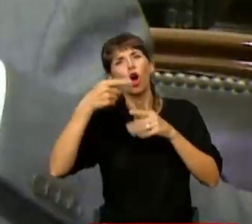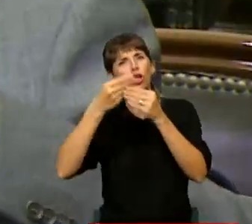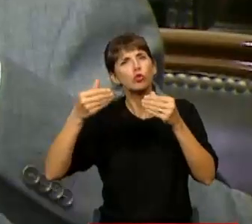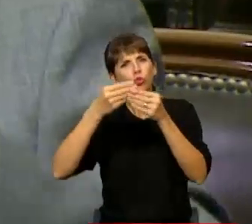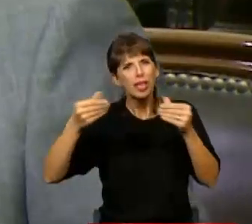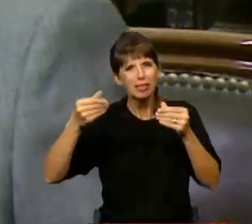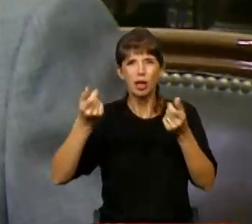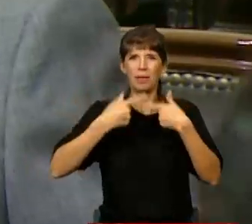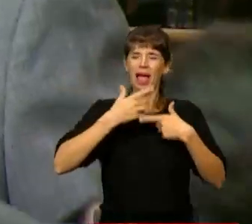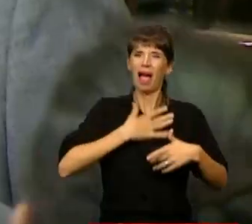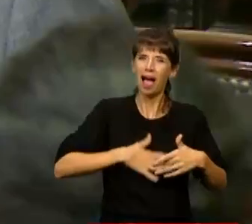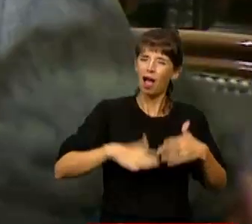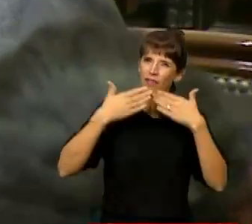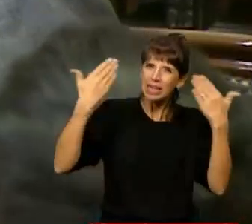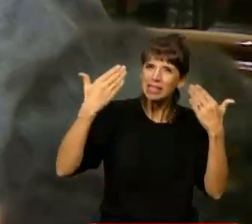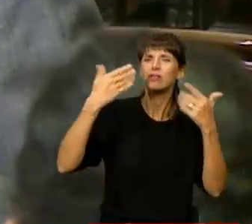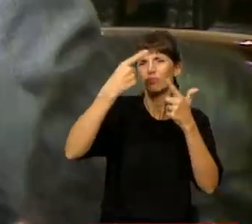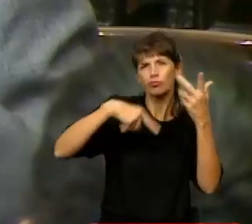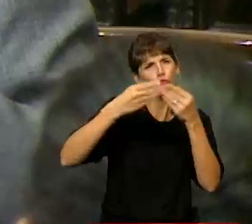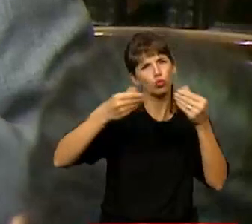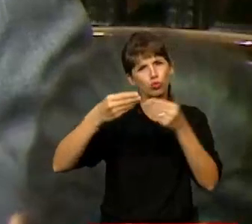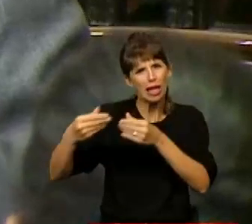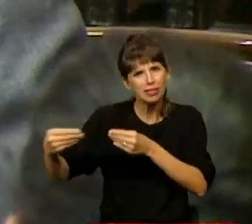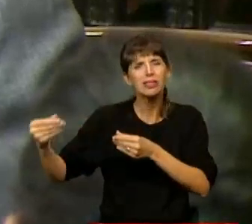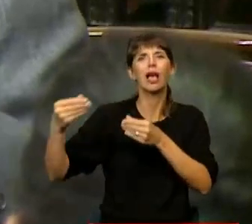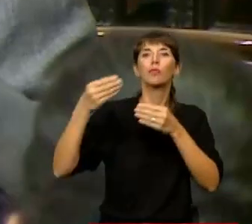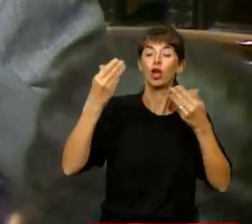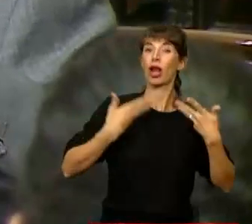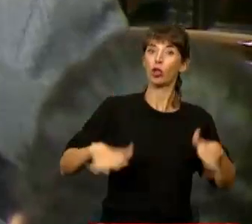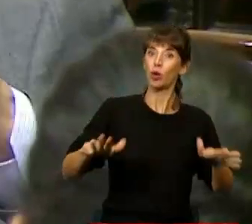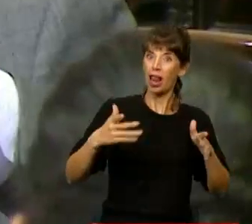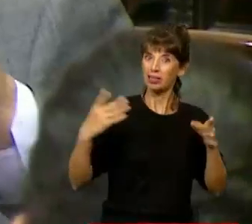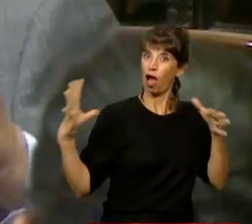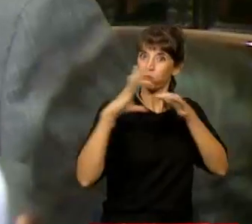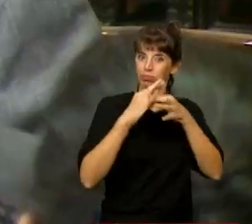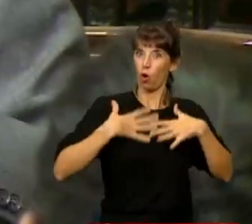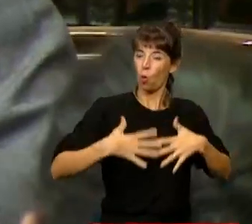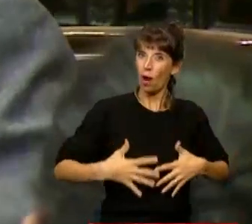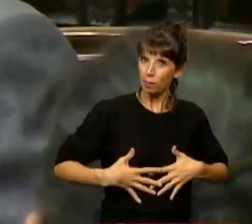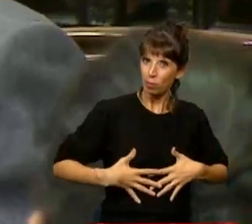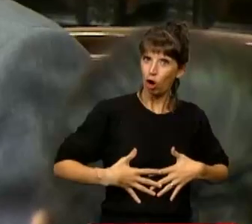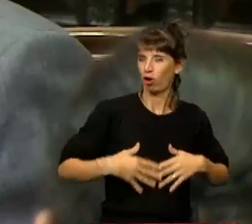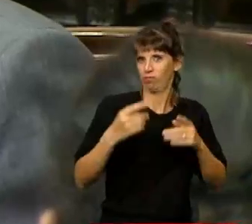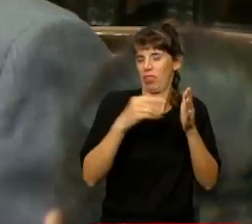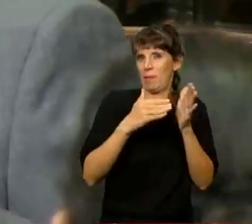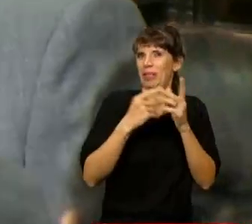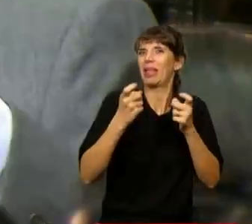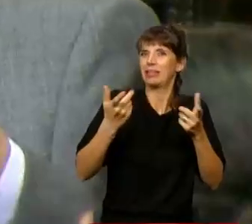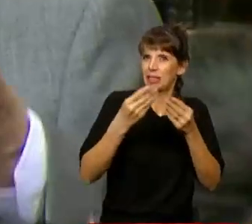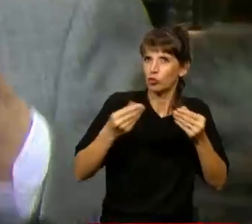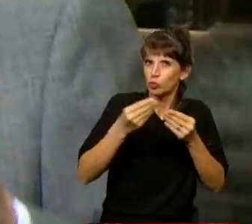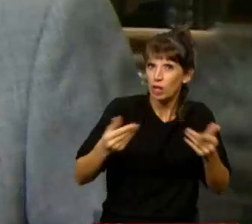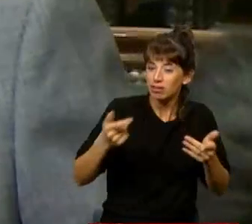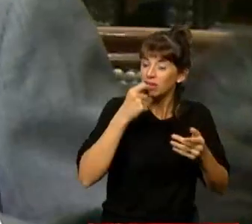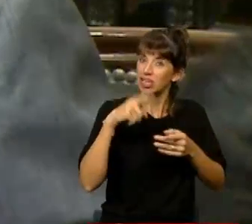digamos, toda una serie de sustancias, pero que en la naturaleza usa nuestro organismo en su debida regulación y en la cantidad necesaria. Si